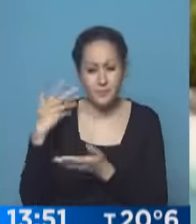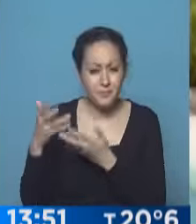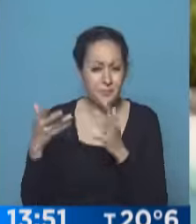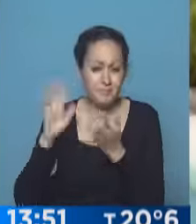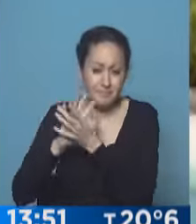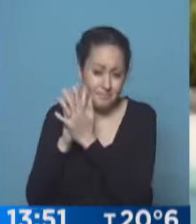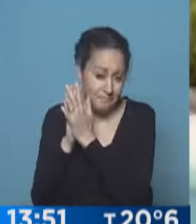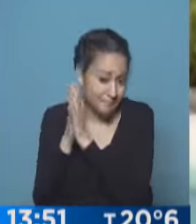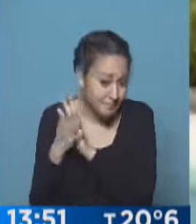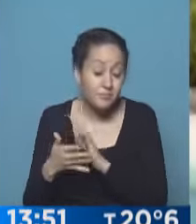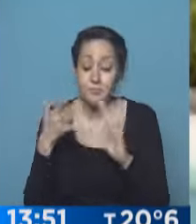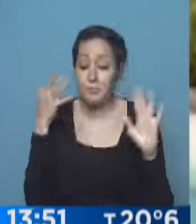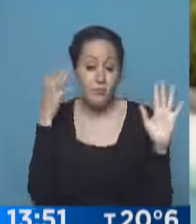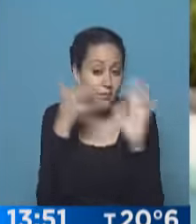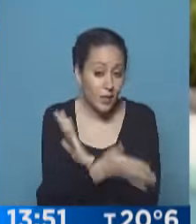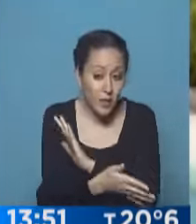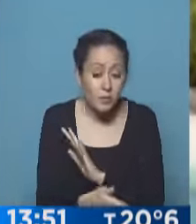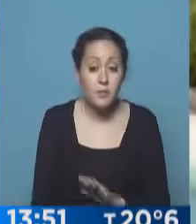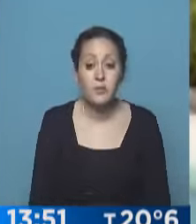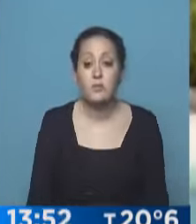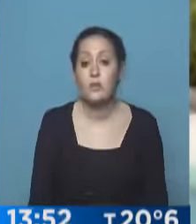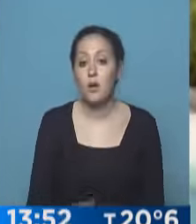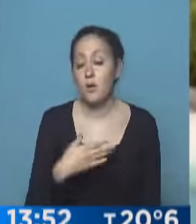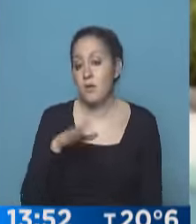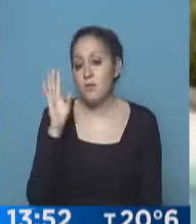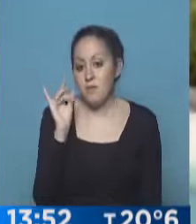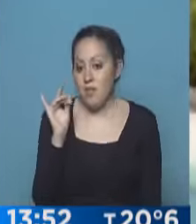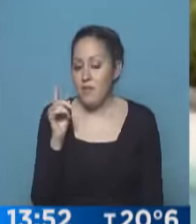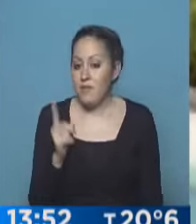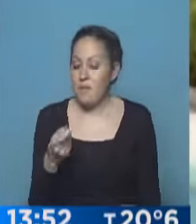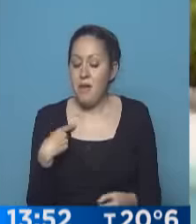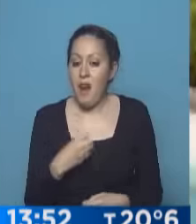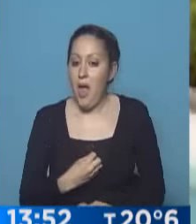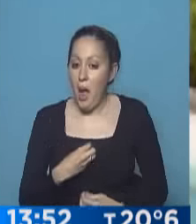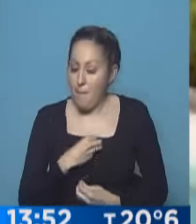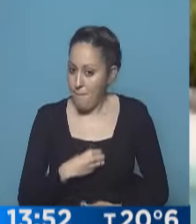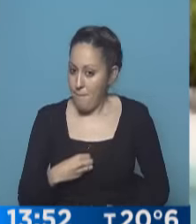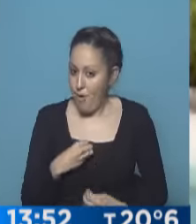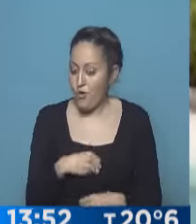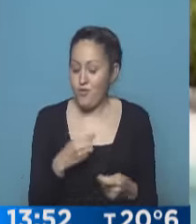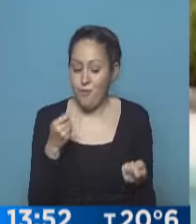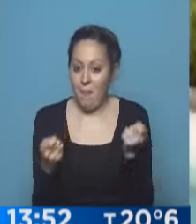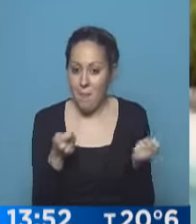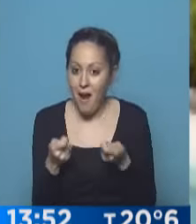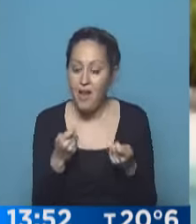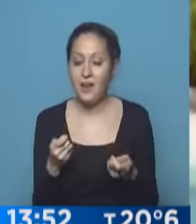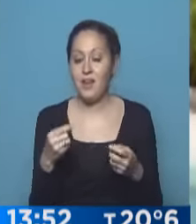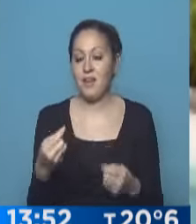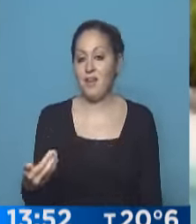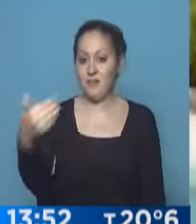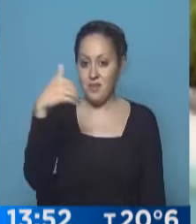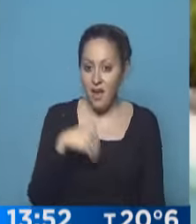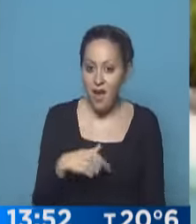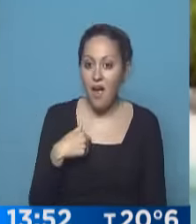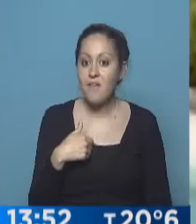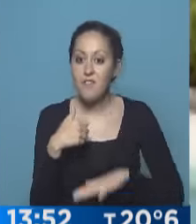misma. Así que la verdad es que lo más difícil también es manejar las emociones, el que estén llegando y que te vean que